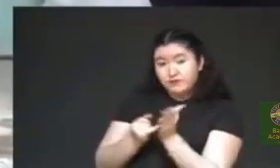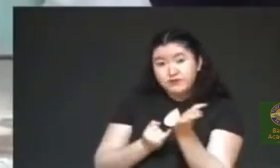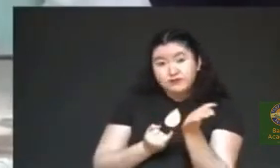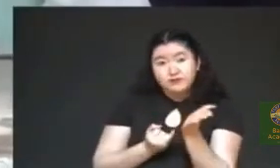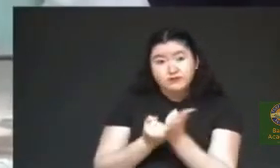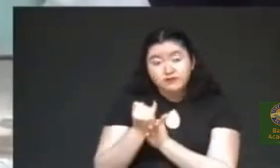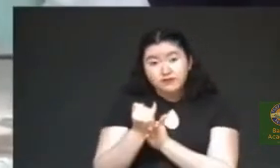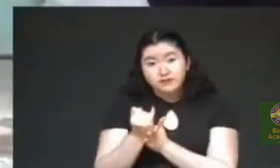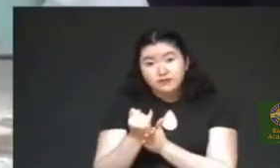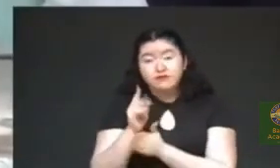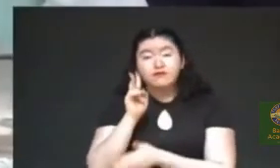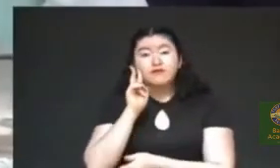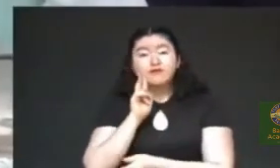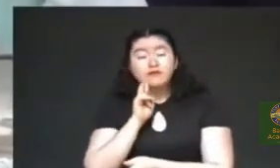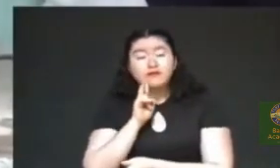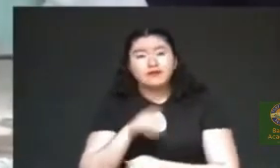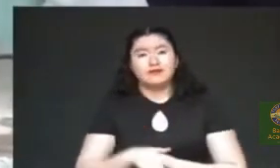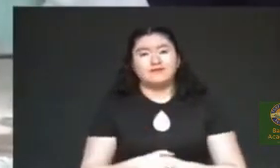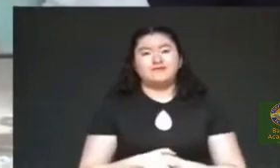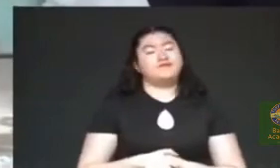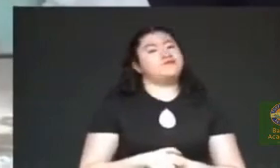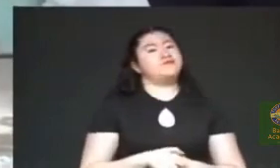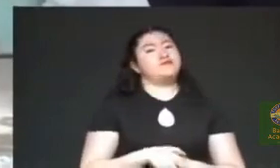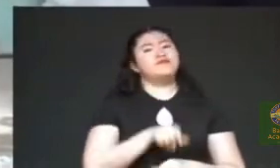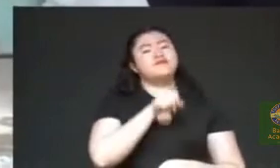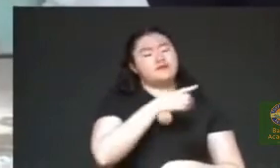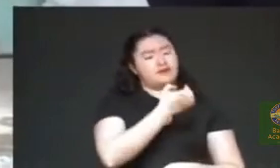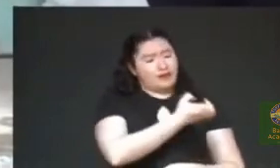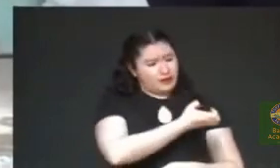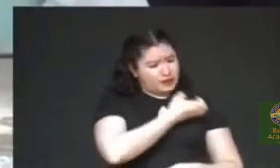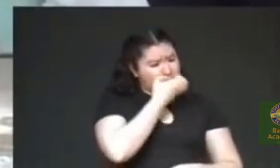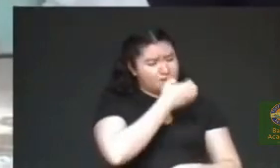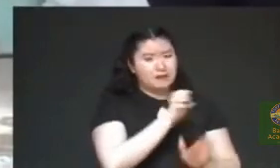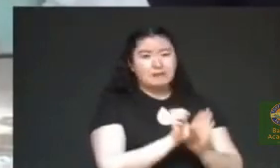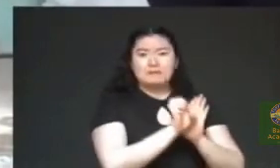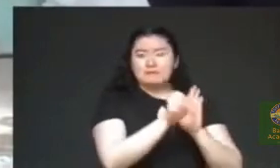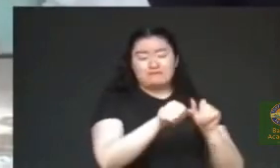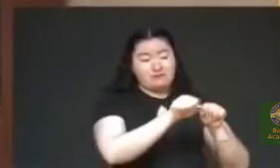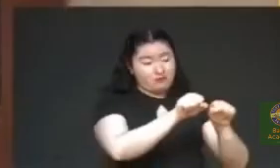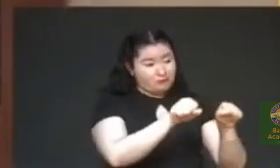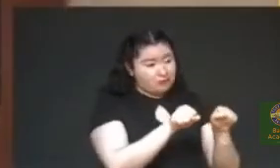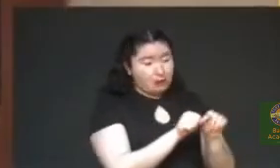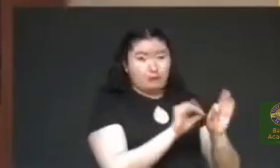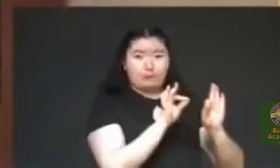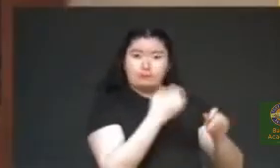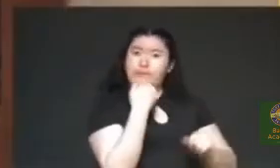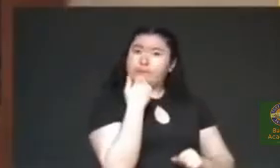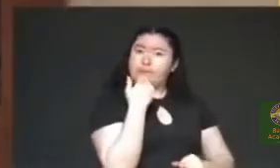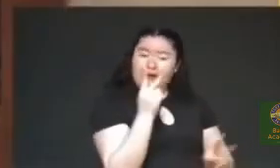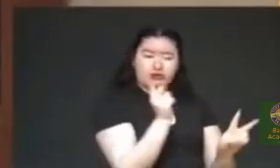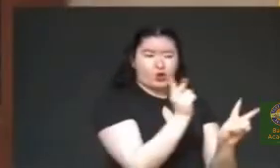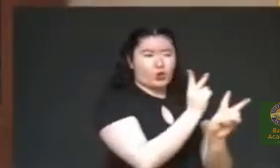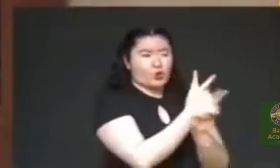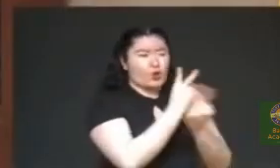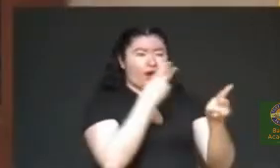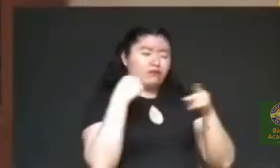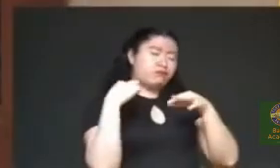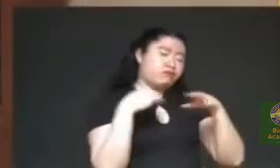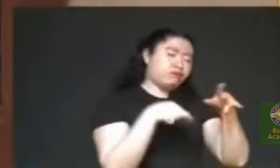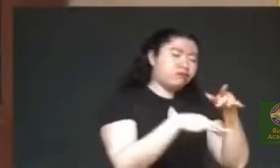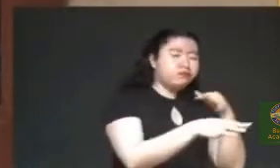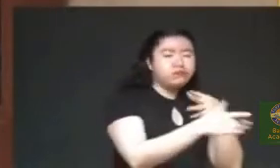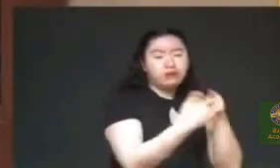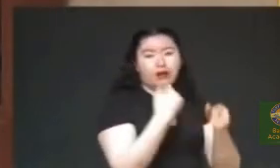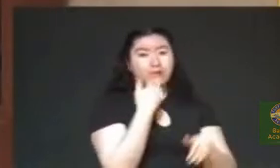escuela hay salones que tienen muy buena ventilación y hay salones pues que tienen otro tipo